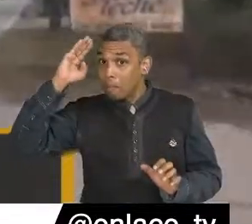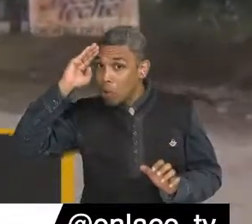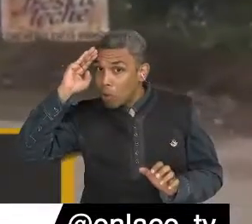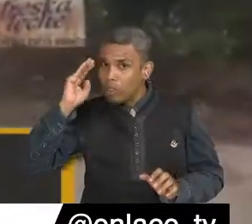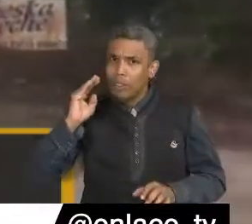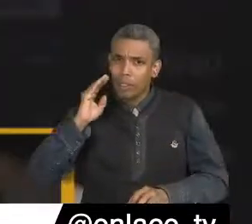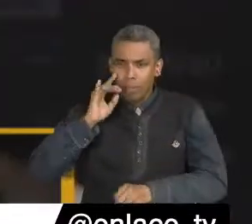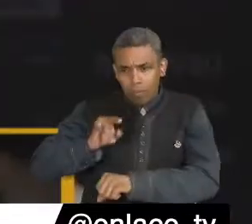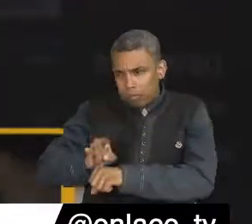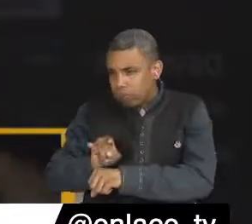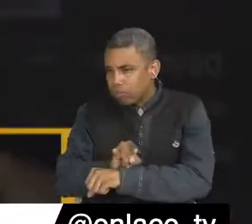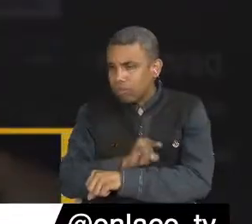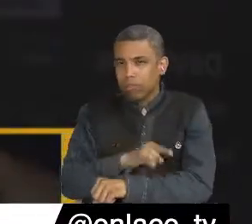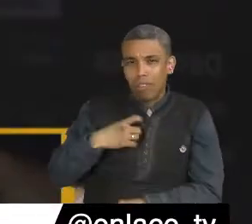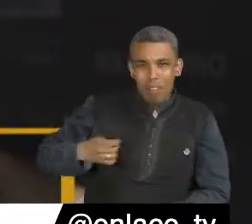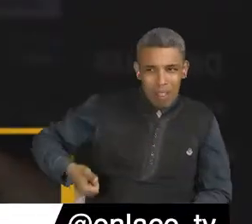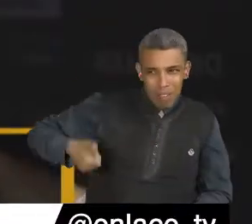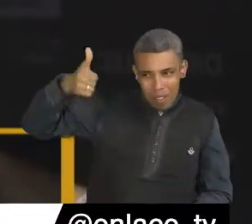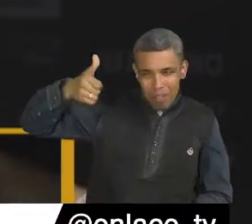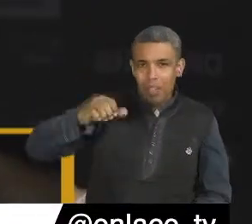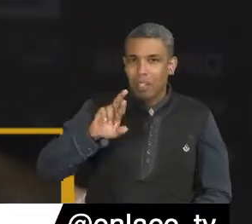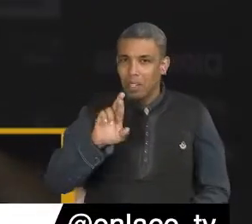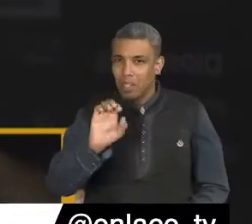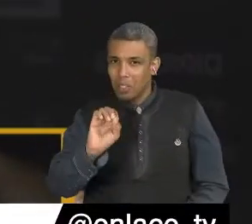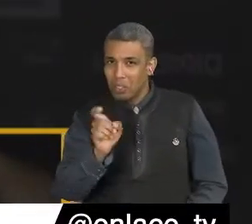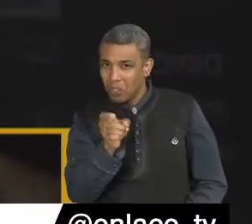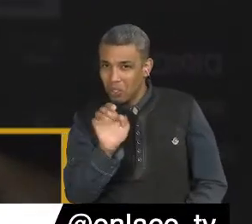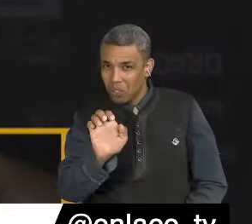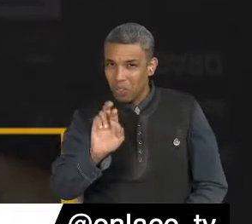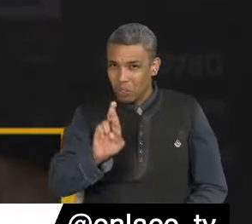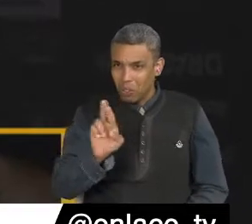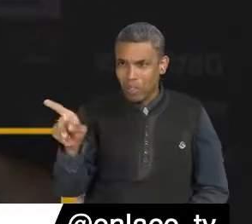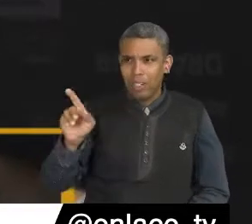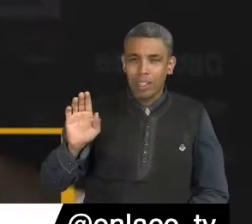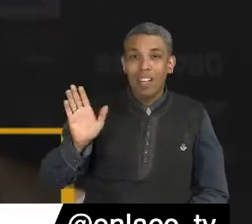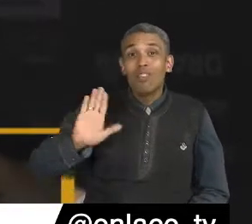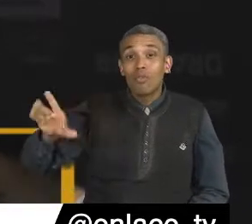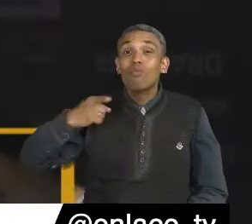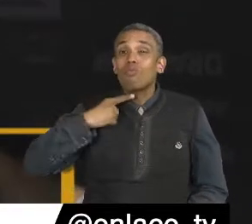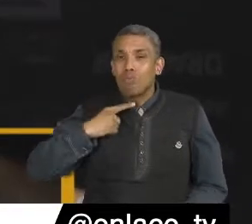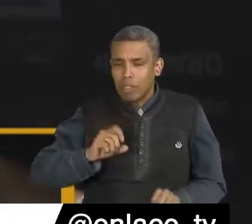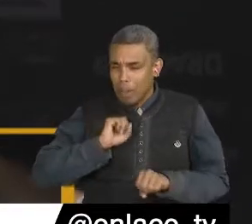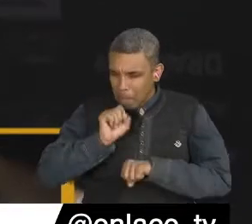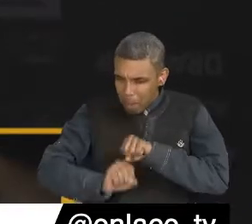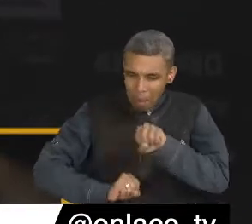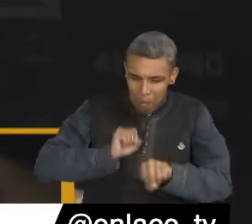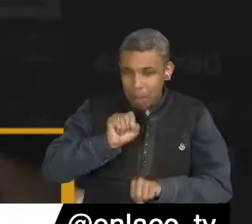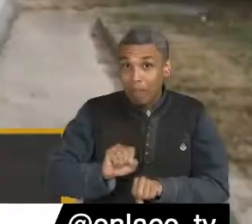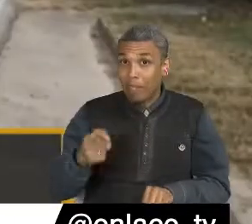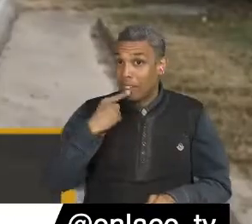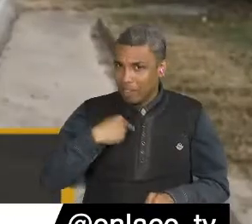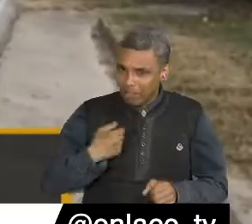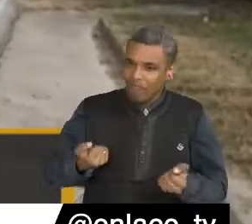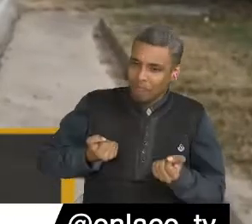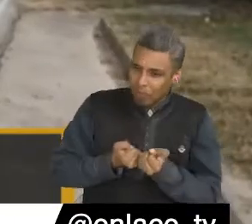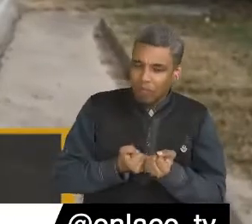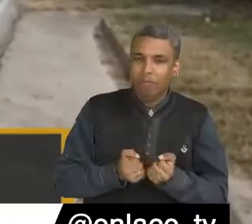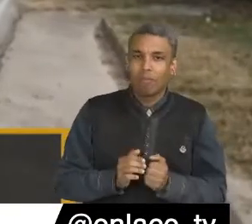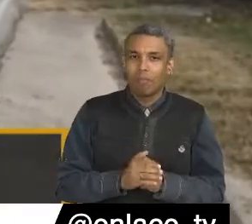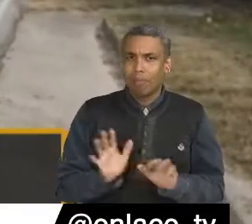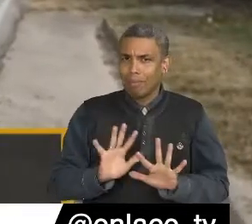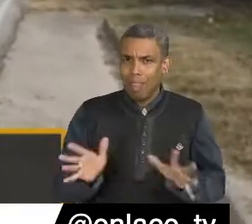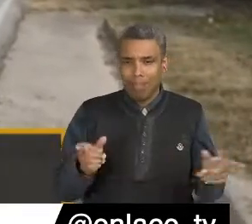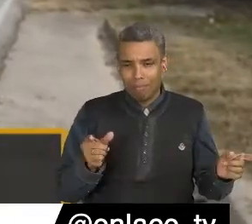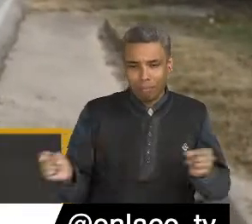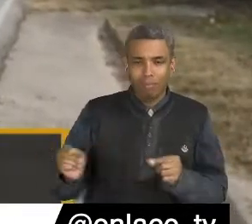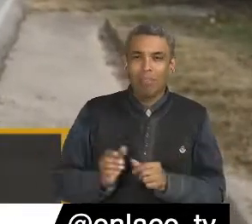en cabeza del coronel Roger Martínez, que como buen ciclista que es, se ha unido a la causa y nos ha colaborado siempre mucho. Todo está dispuesto para